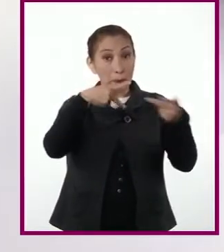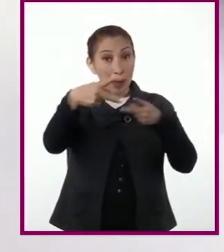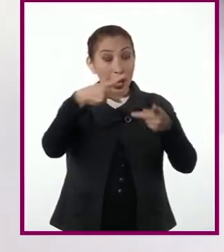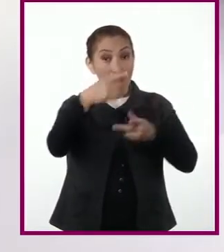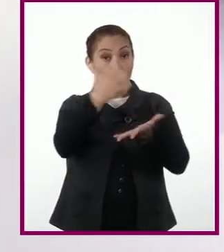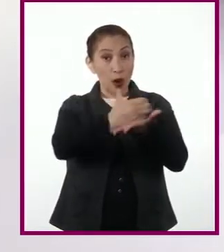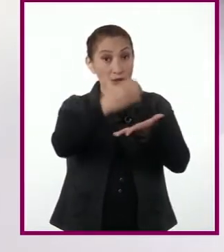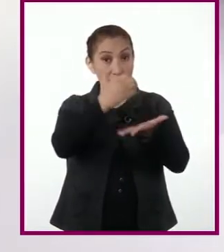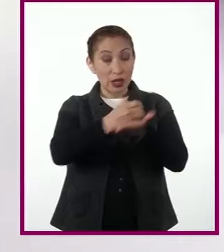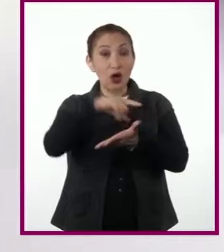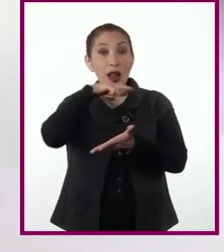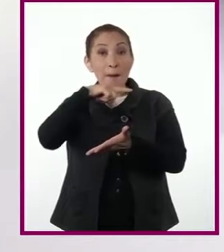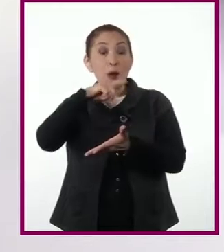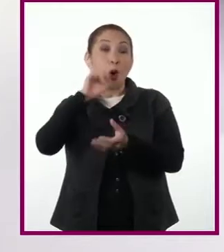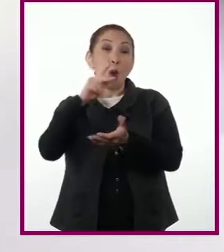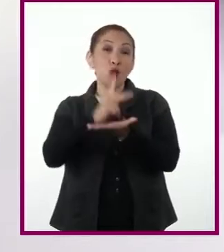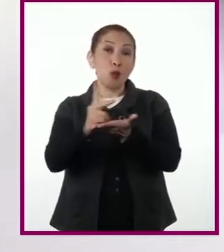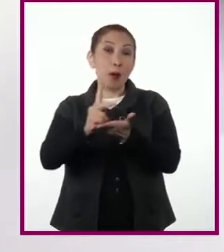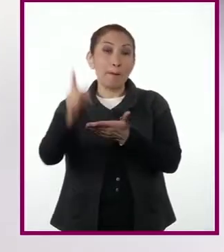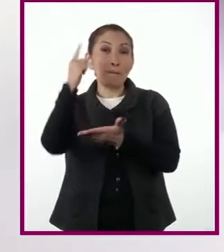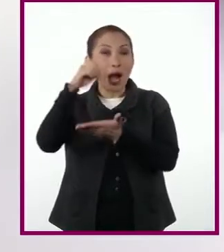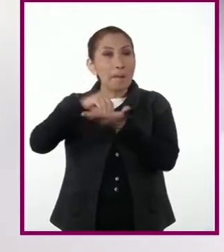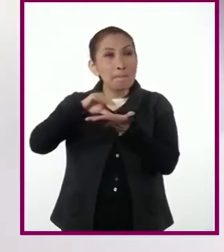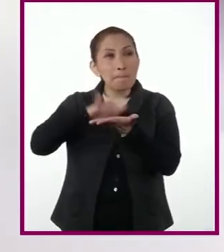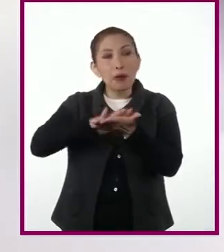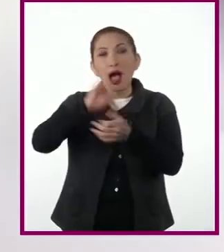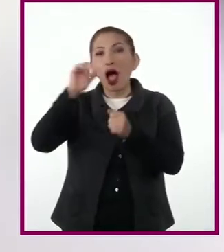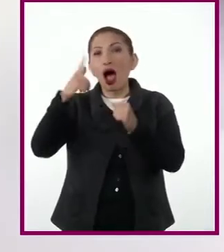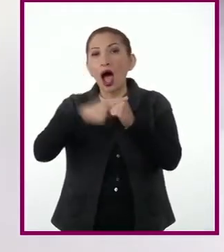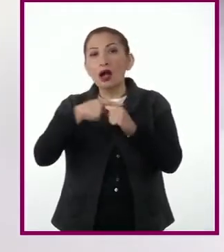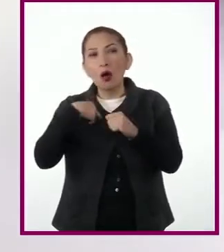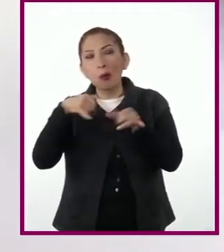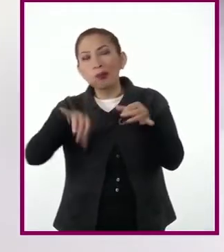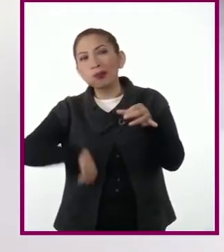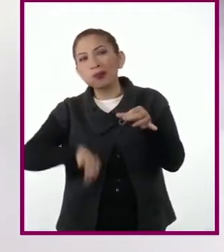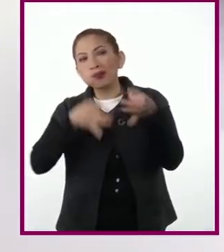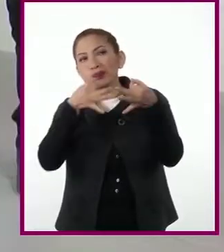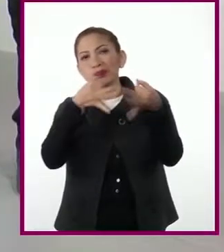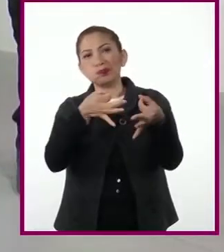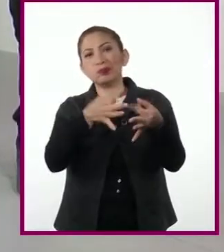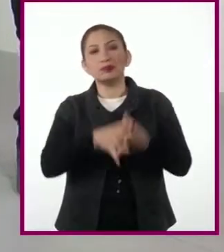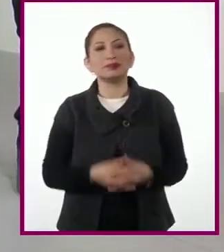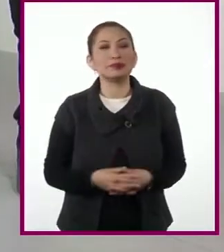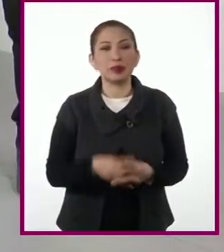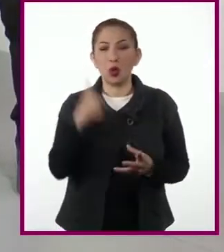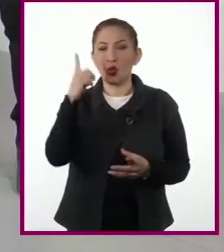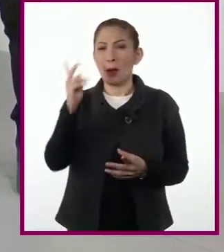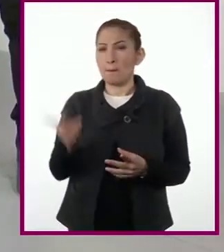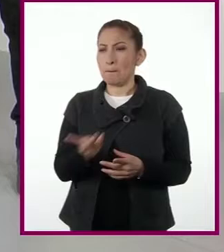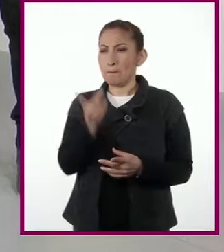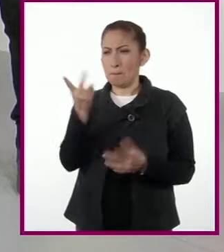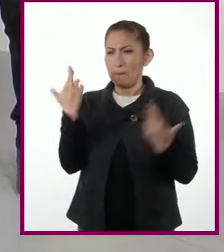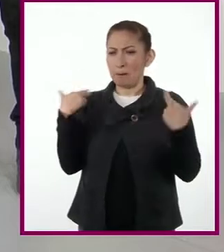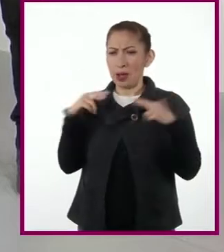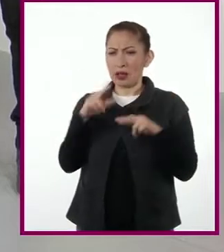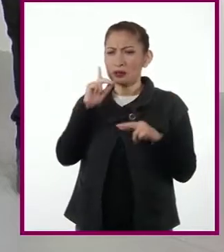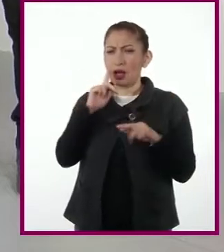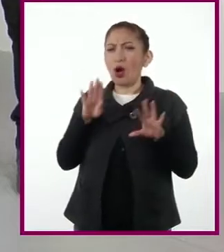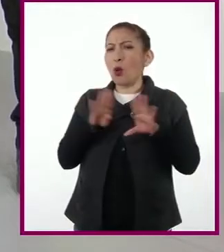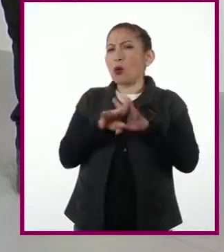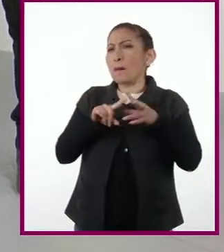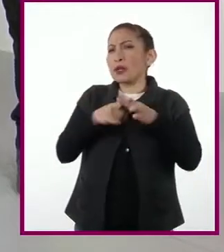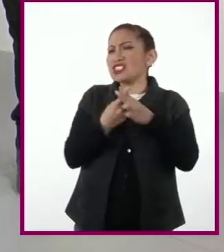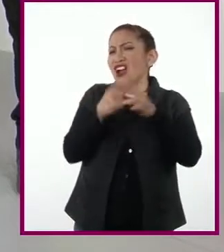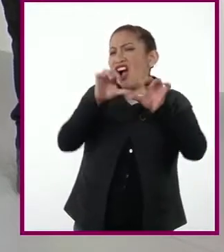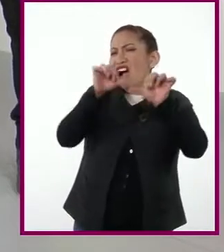su cuaderno, lápiz o pluma para que tome nota de aquello que vaya llamando su atención. Una pregunta, maestra. ¿Cómo surgen